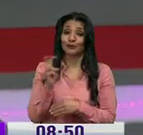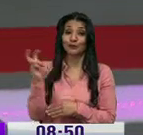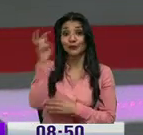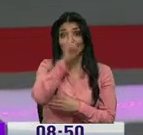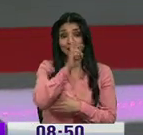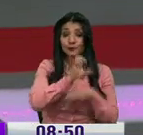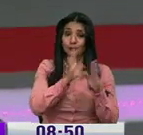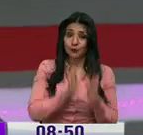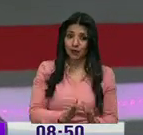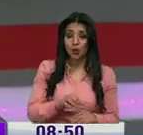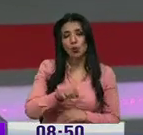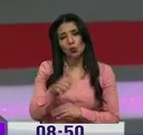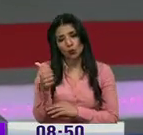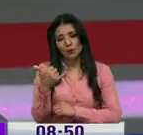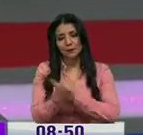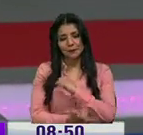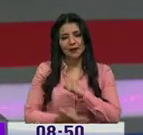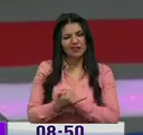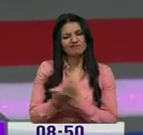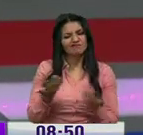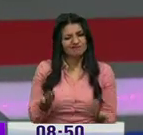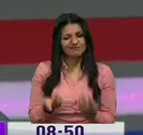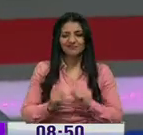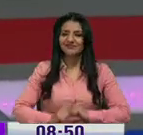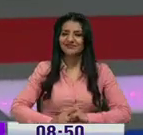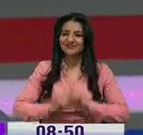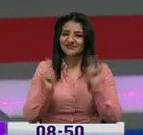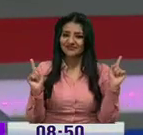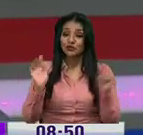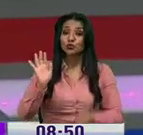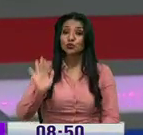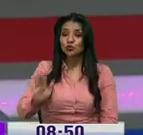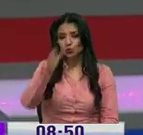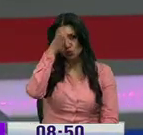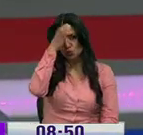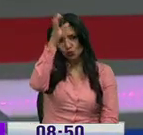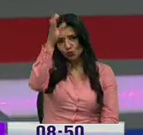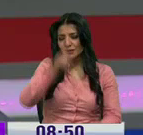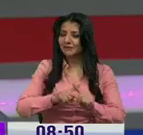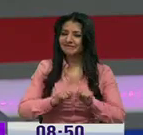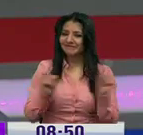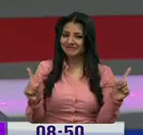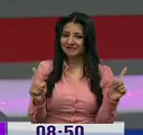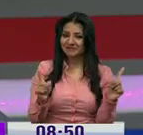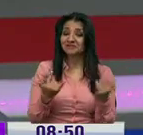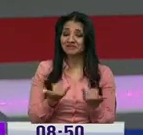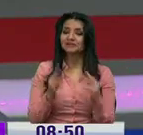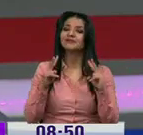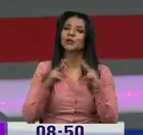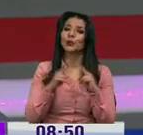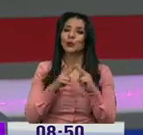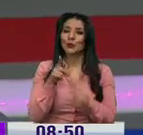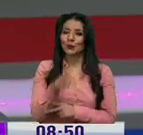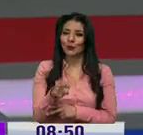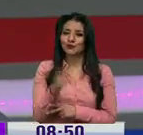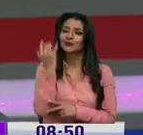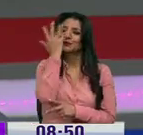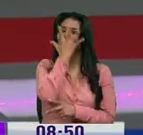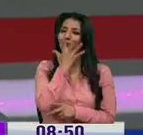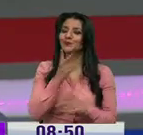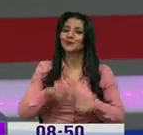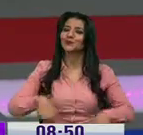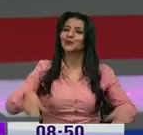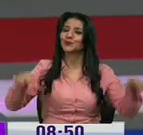nacionales y a nuestros amigos extranjeros mucho de su interculturalidad. Así que conozcamos un poquito más de este